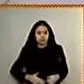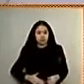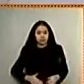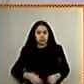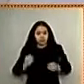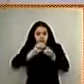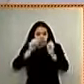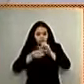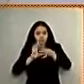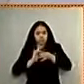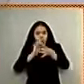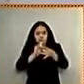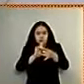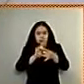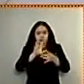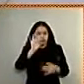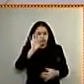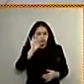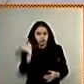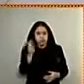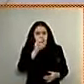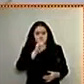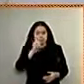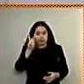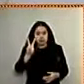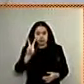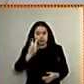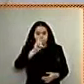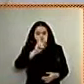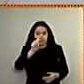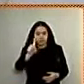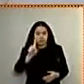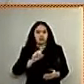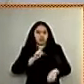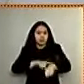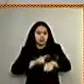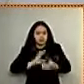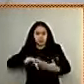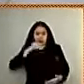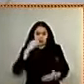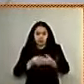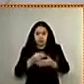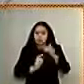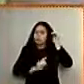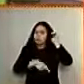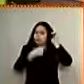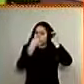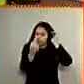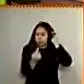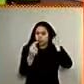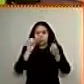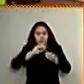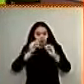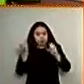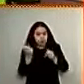números relacionados 19 y 21. Es el momento de aumentar tu dinero con más uno. El número ganador de esta